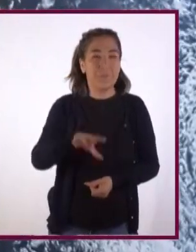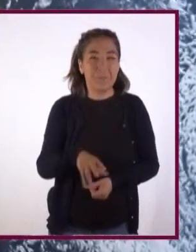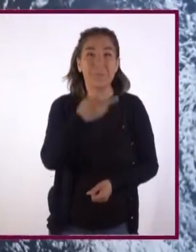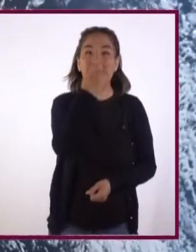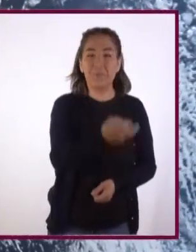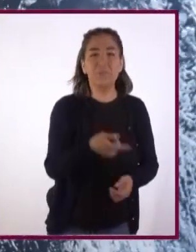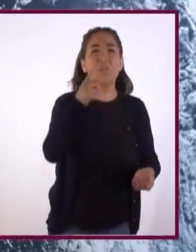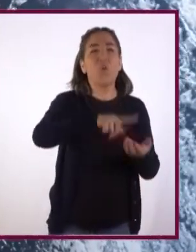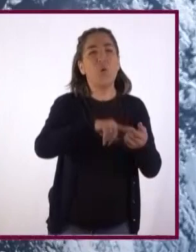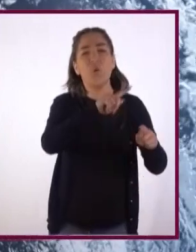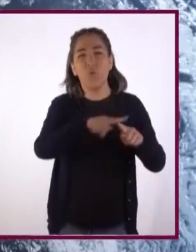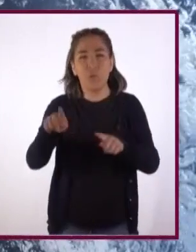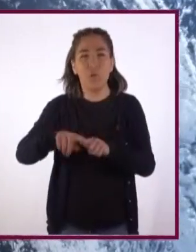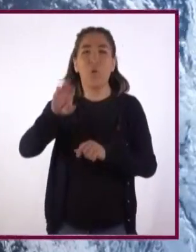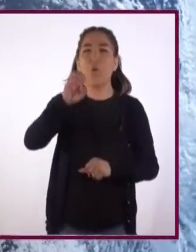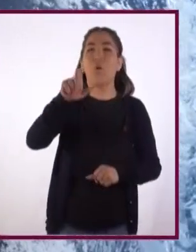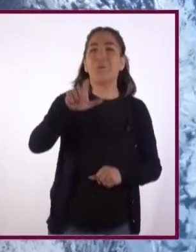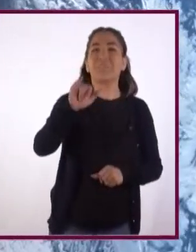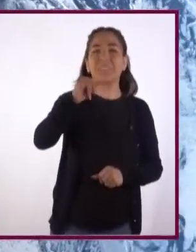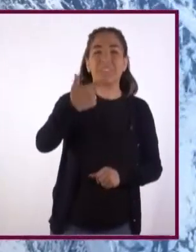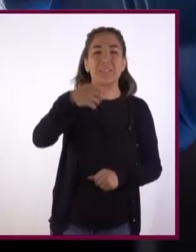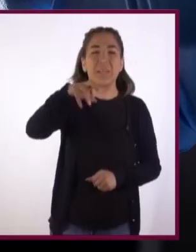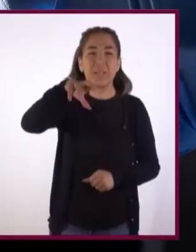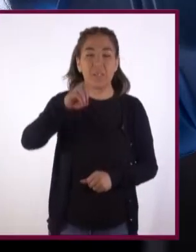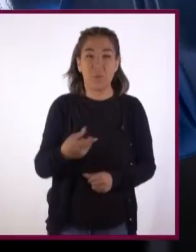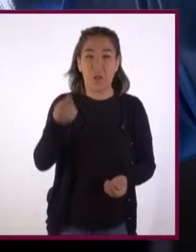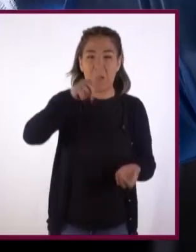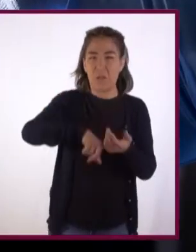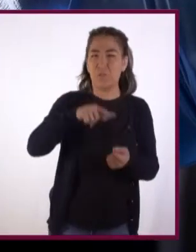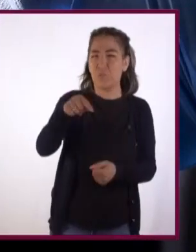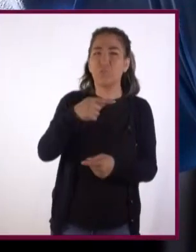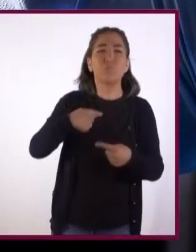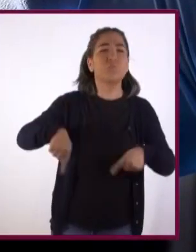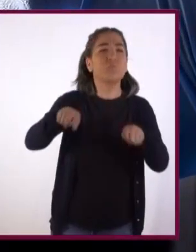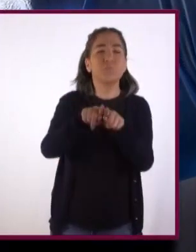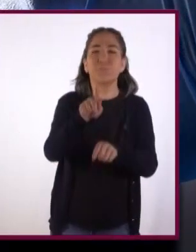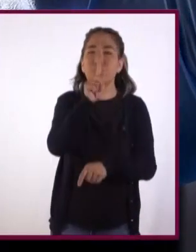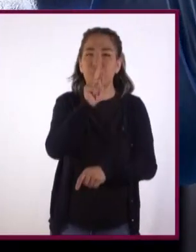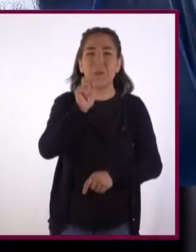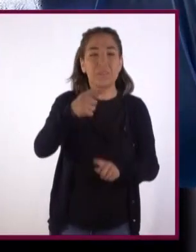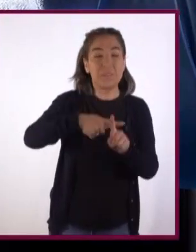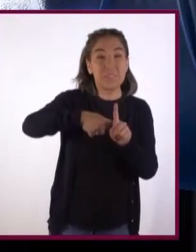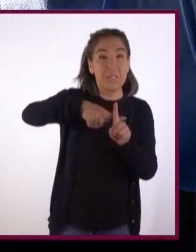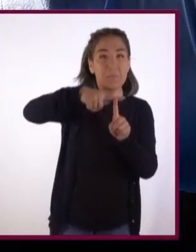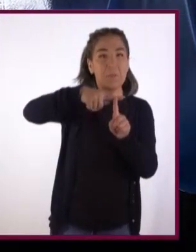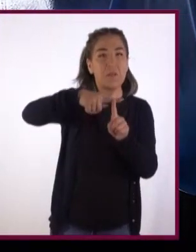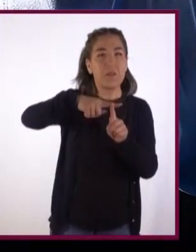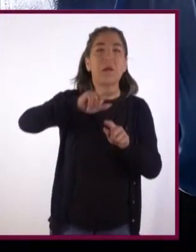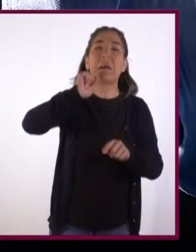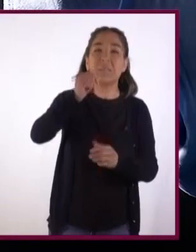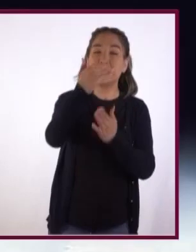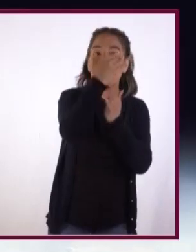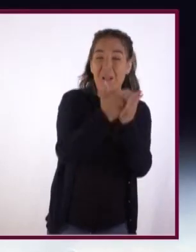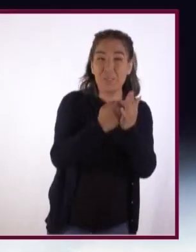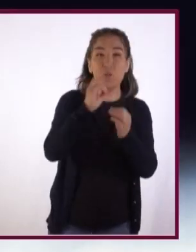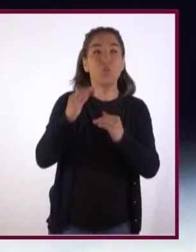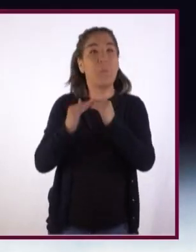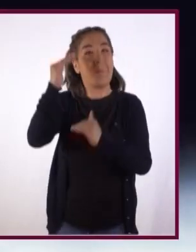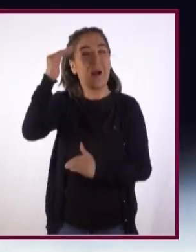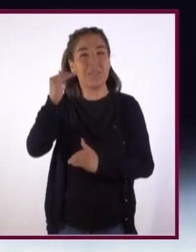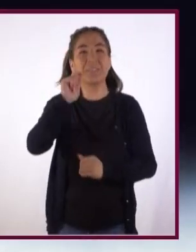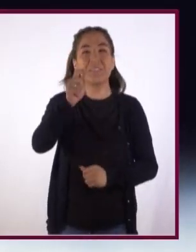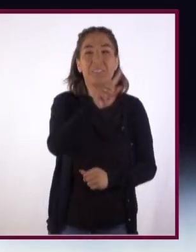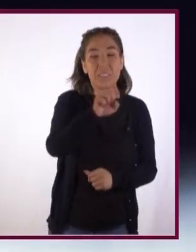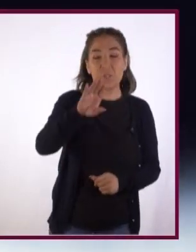lo componen otros elementos como el oxígeno. En su estado puro alcanza una temperatura igual o menor a